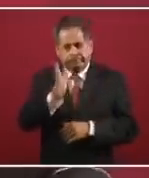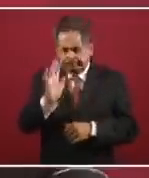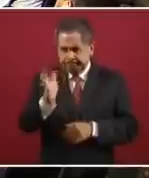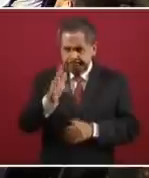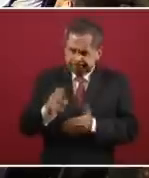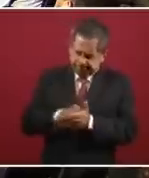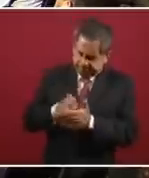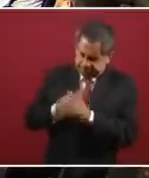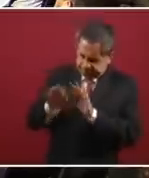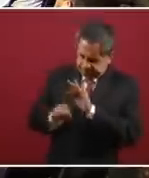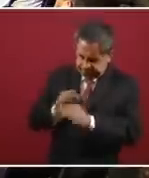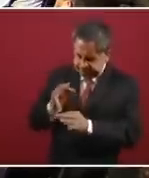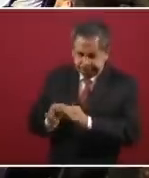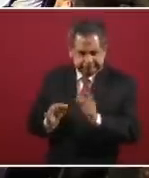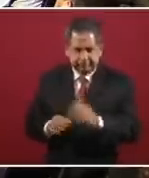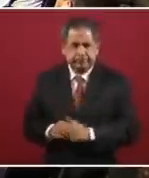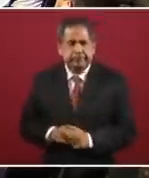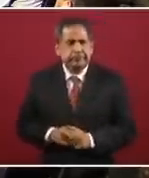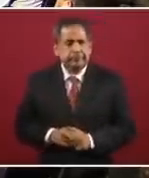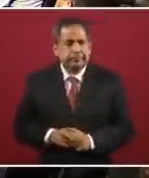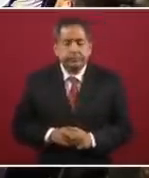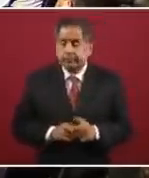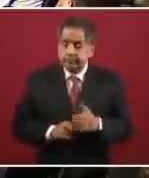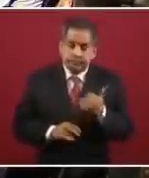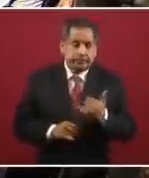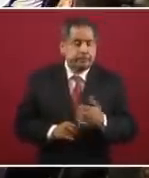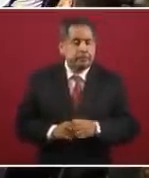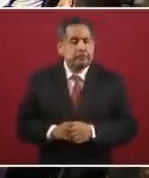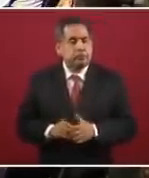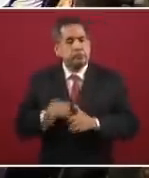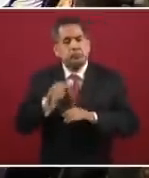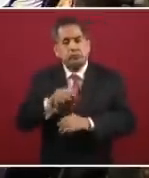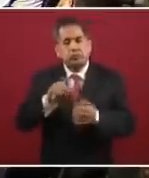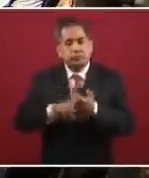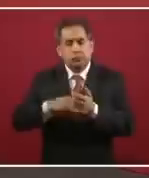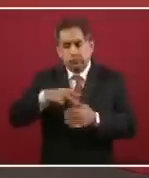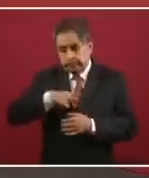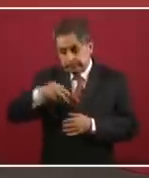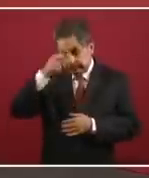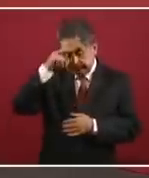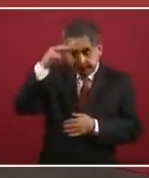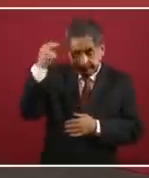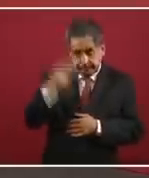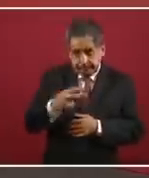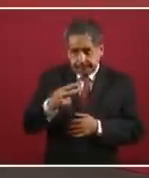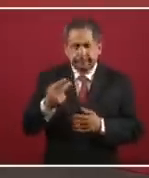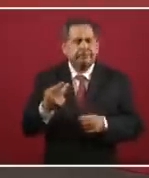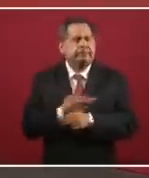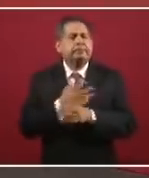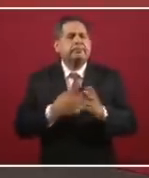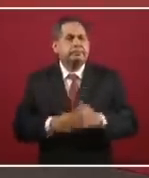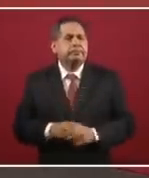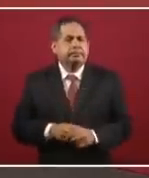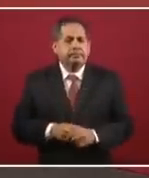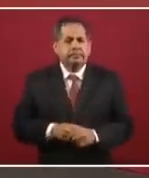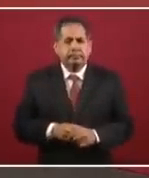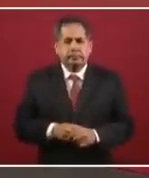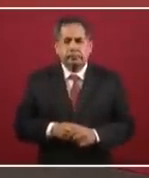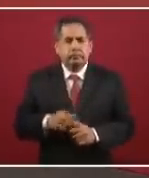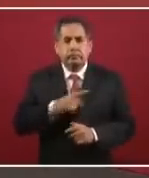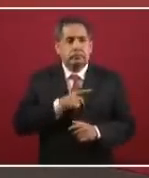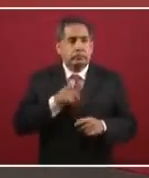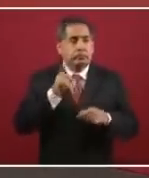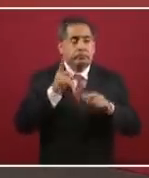esfuerzo considerable. Y respecto a los mexicanos, ¿qué es lo que planteamos ahí? Que no hagan repatriaciones